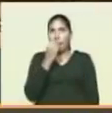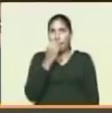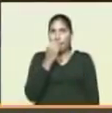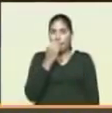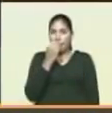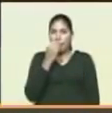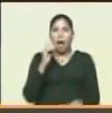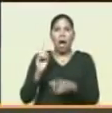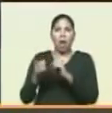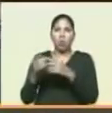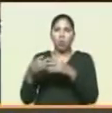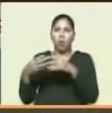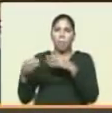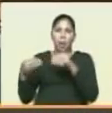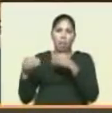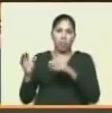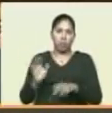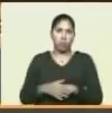plásticos, etc.